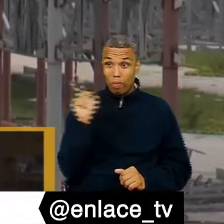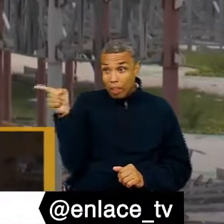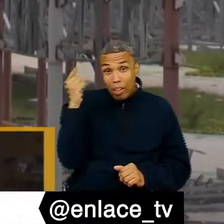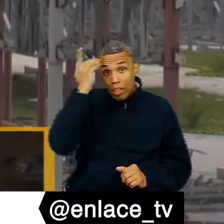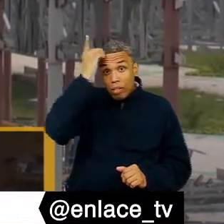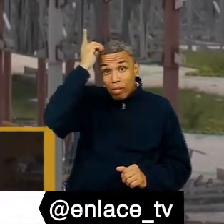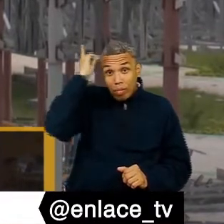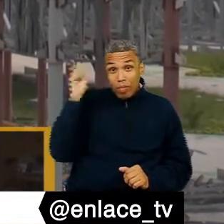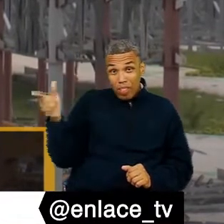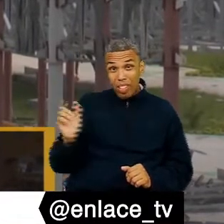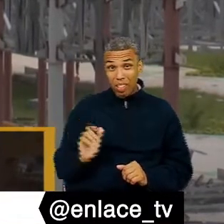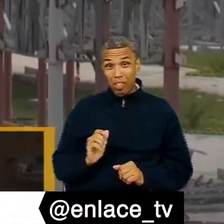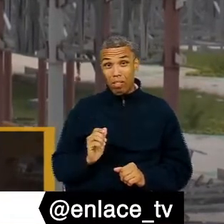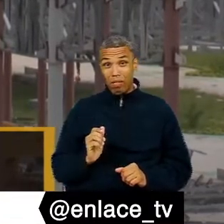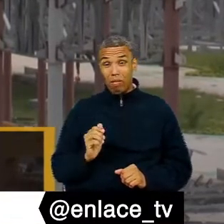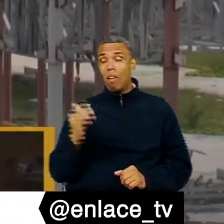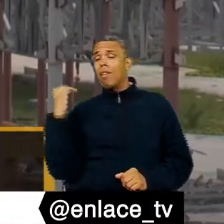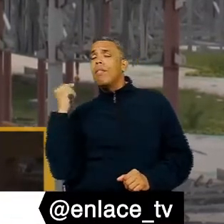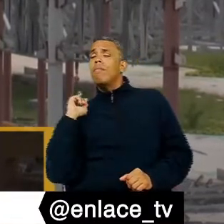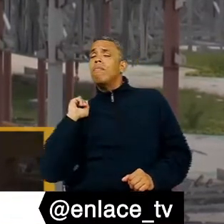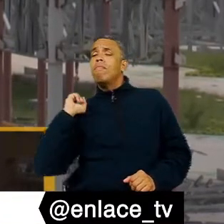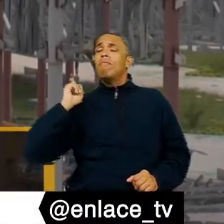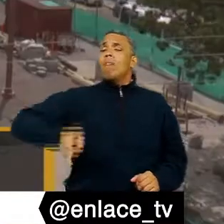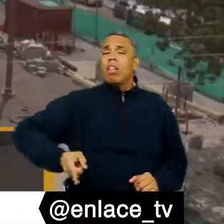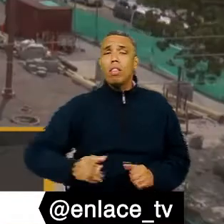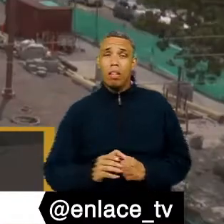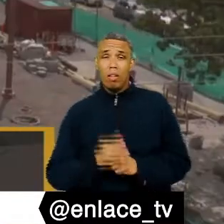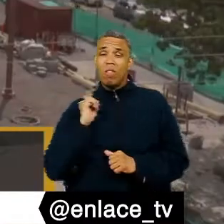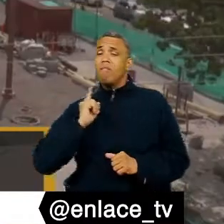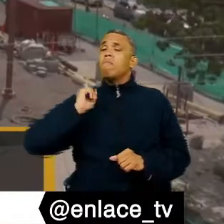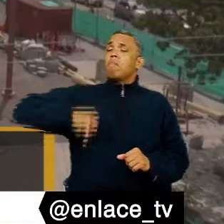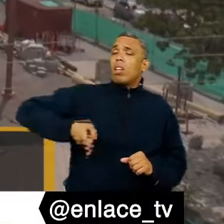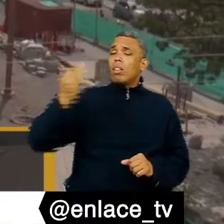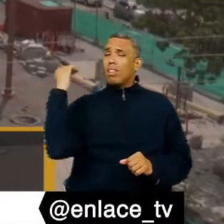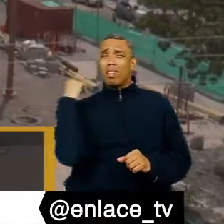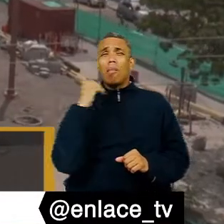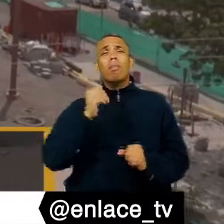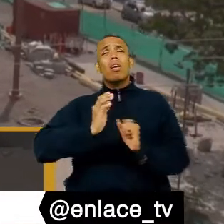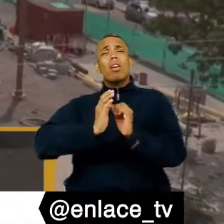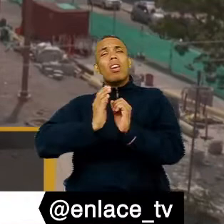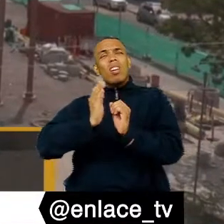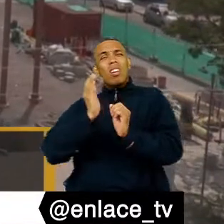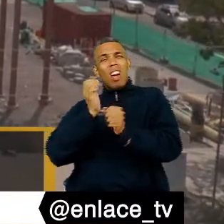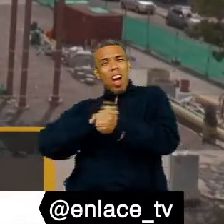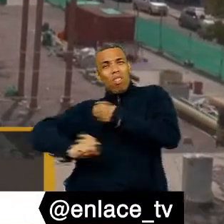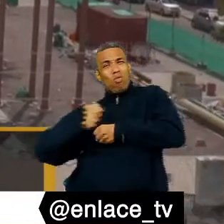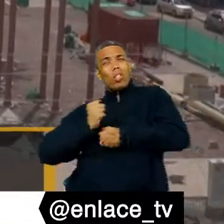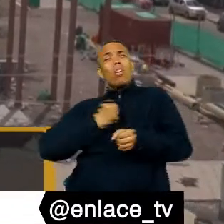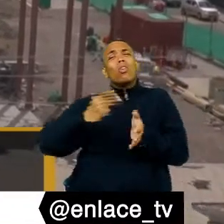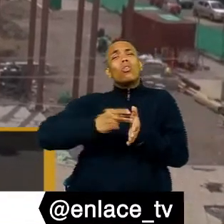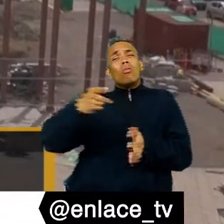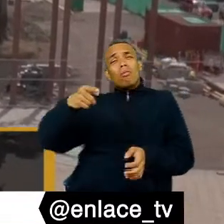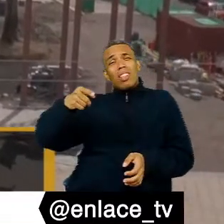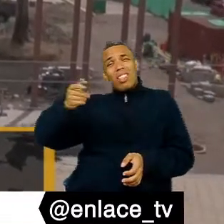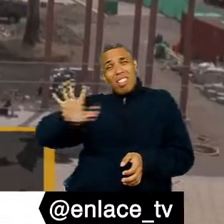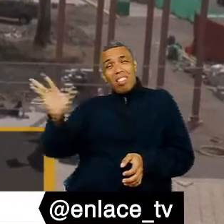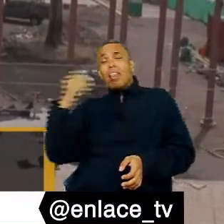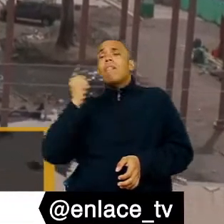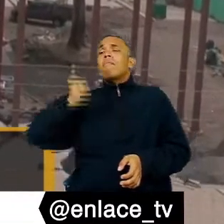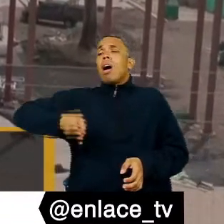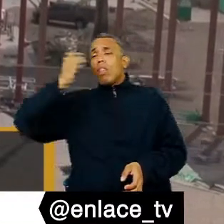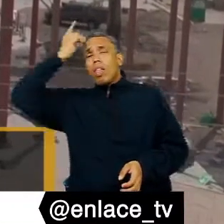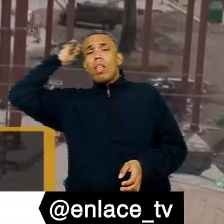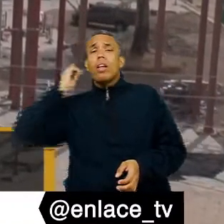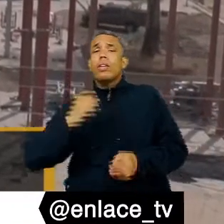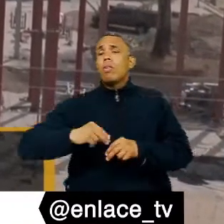obra, nos tocó esa obra conjuntamente nosotros como Junta de Acción Comunal también, pero la obra hay que culminarla, es un